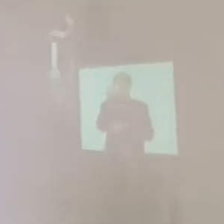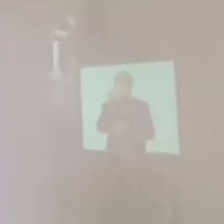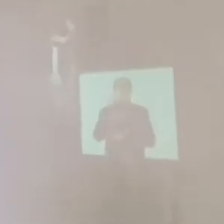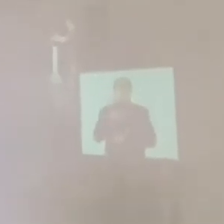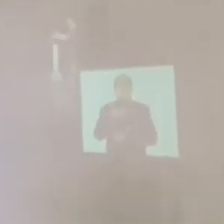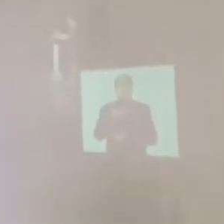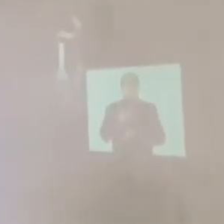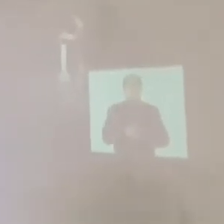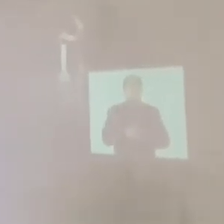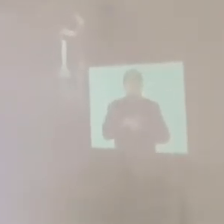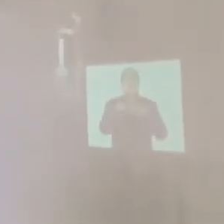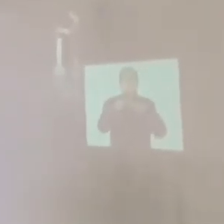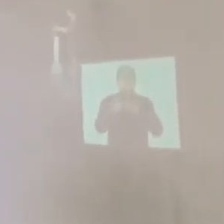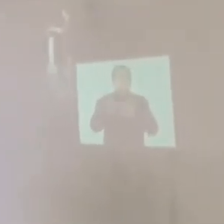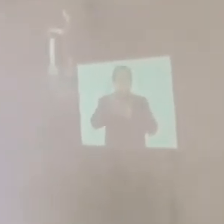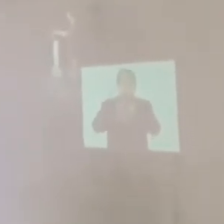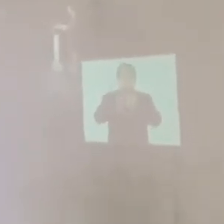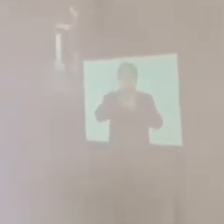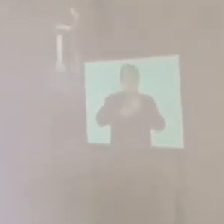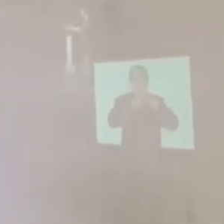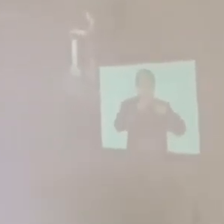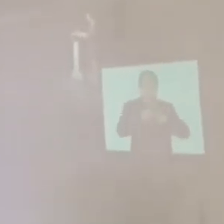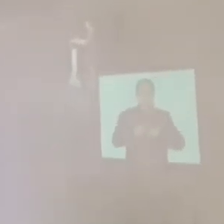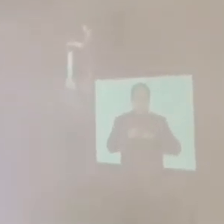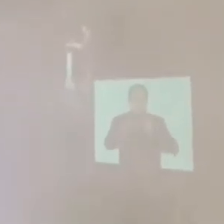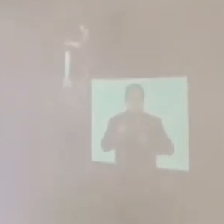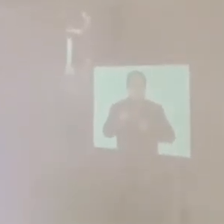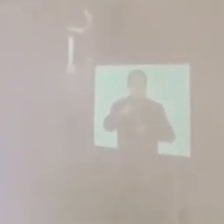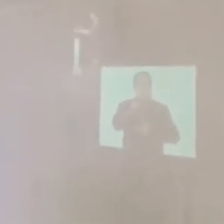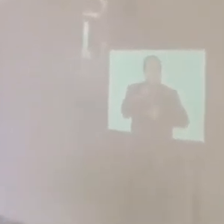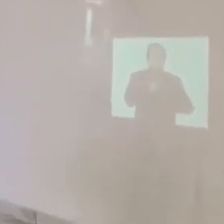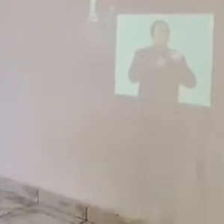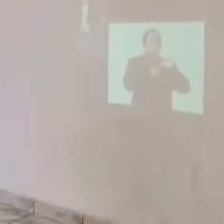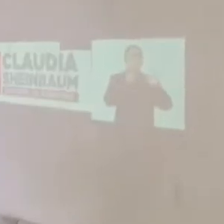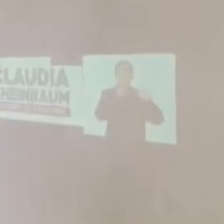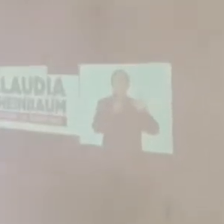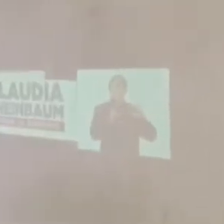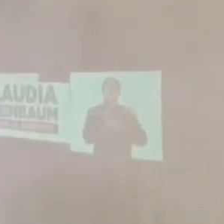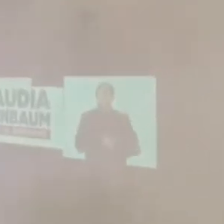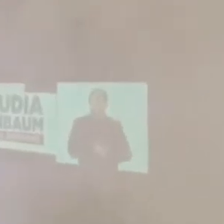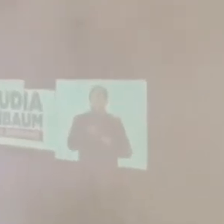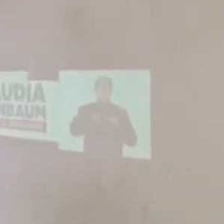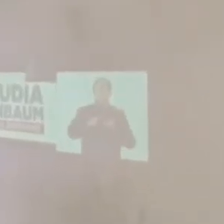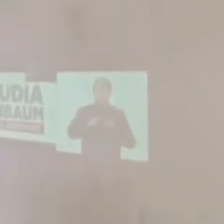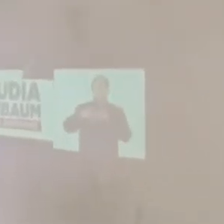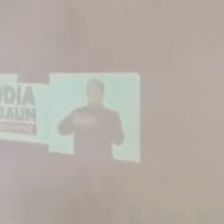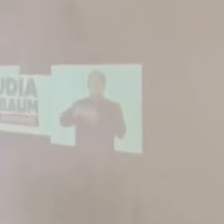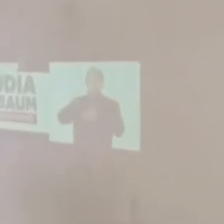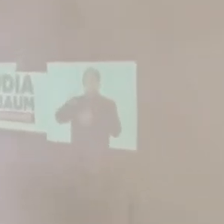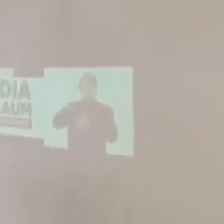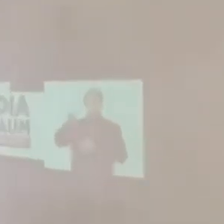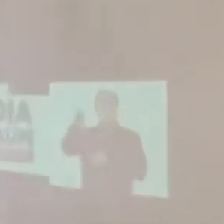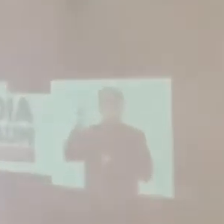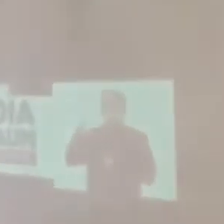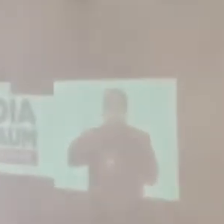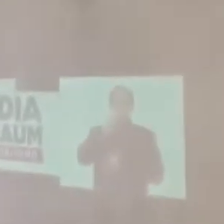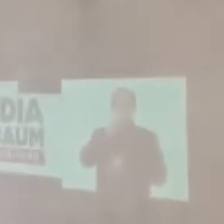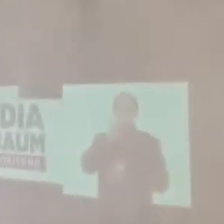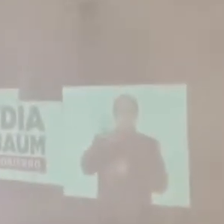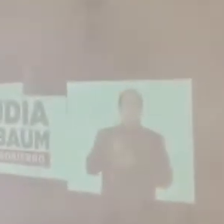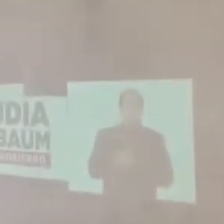hemos puesto en operación los siguientes proyectos que ya se han traducido en acciones. Planta de biodiesel a partir de aceite usado de cocina